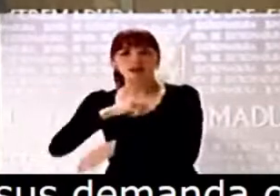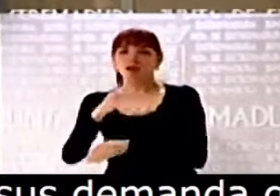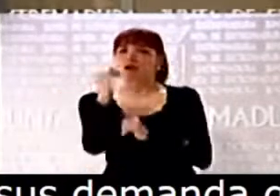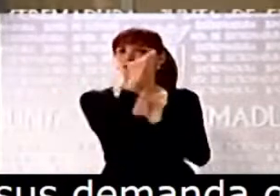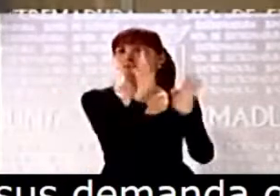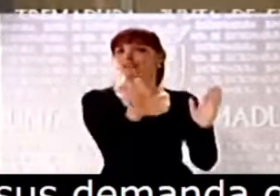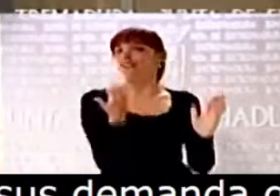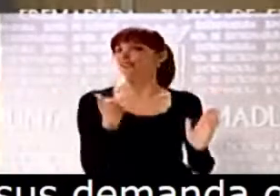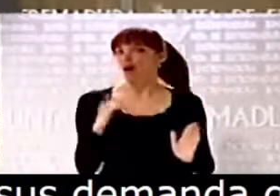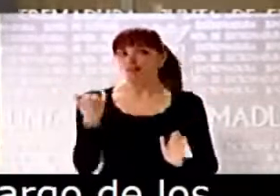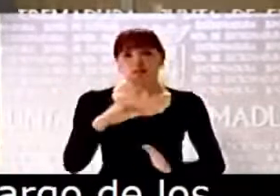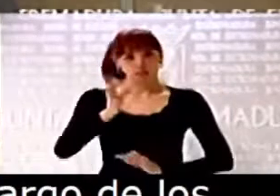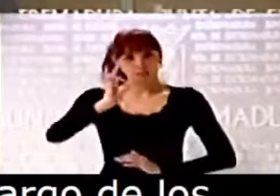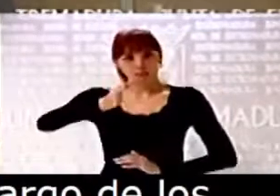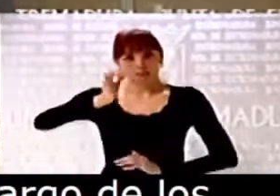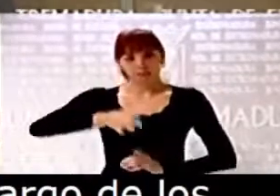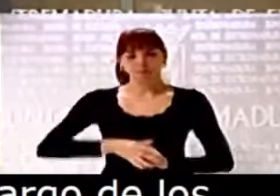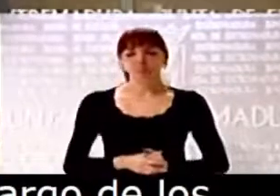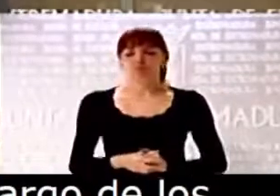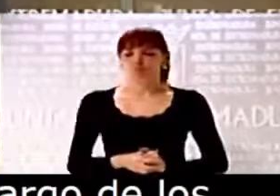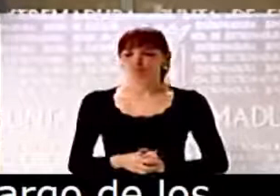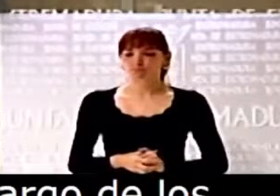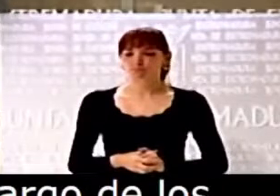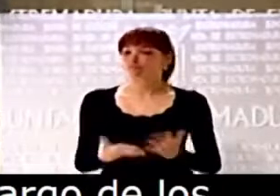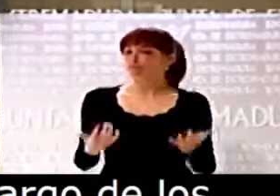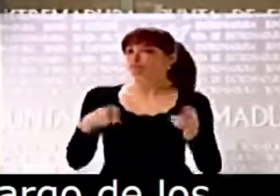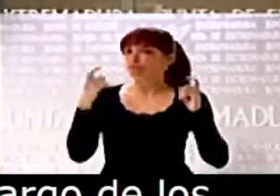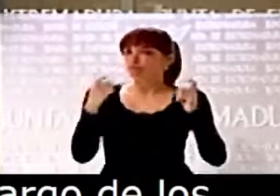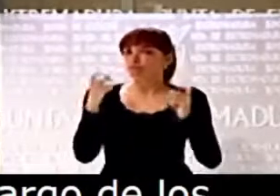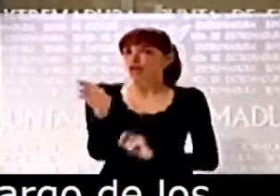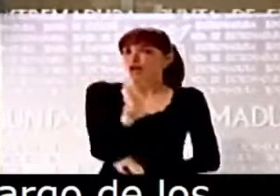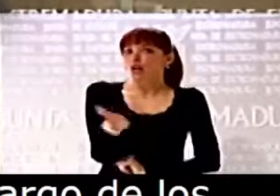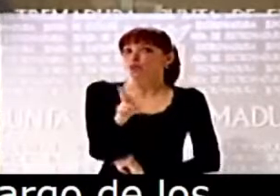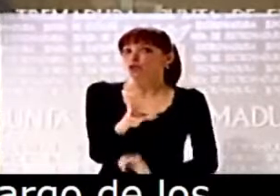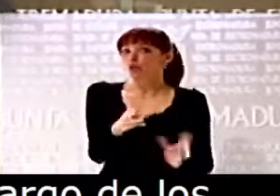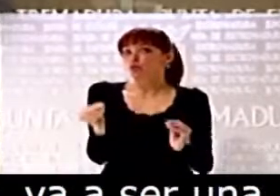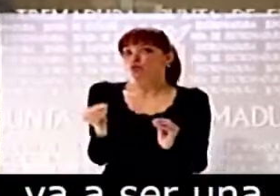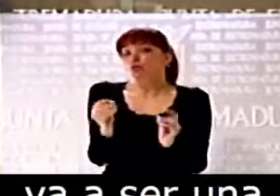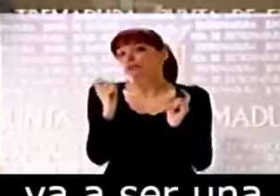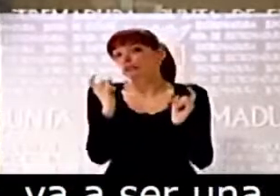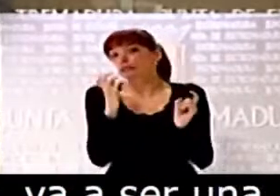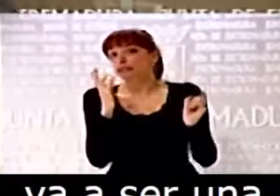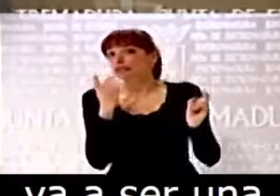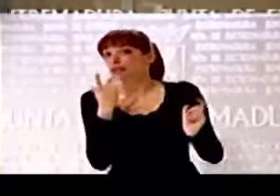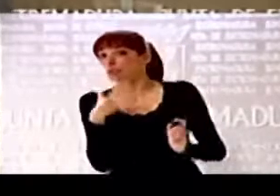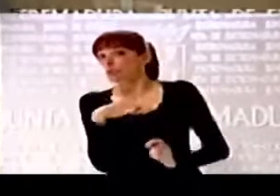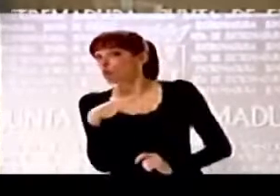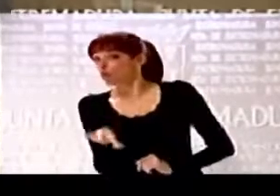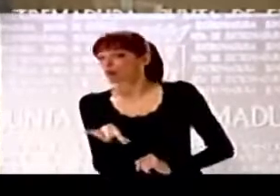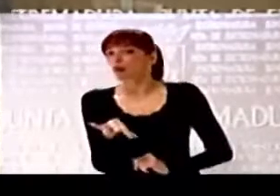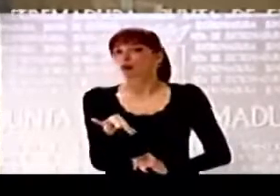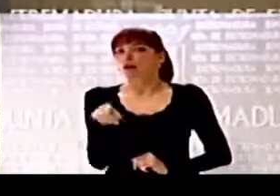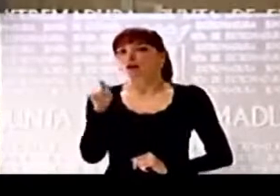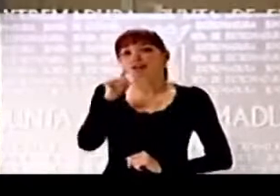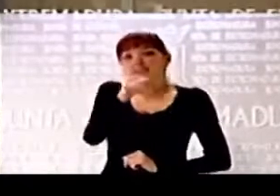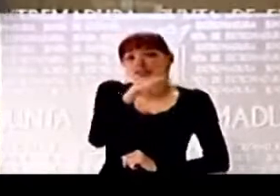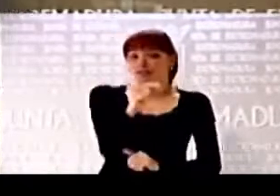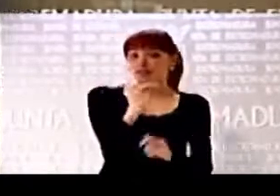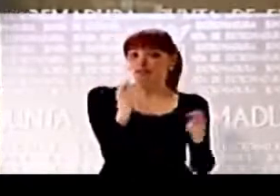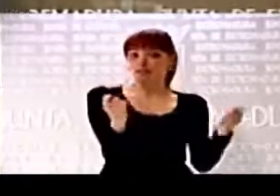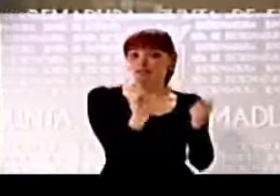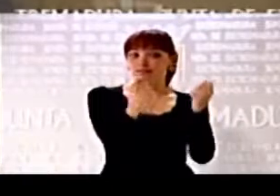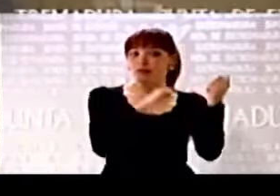realidad, ¿no? E insisto mucho en intentar, en la medida en la que podamos, poner siempre la autonomía antes que la dependencia. Es